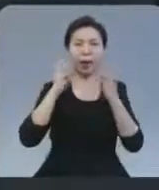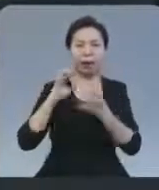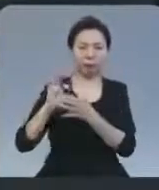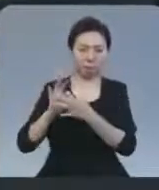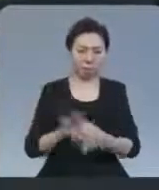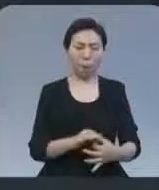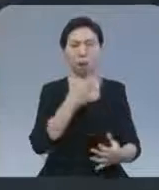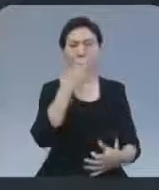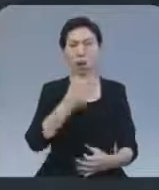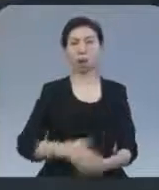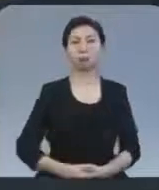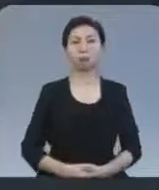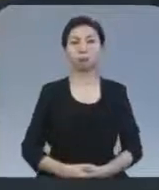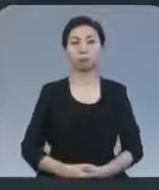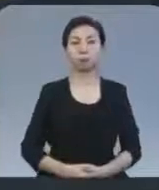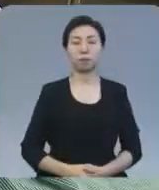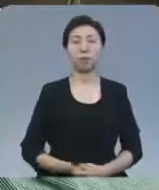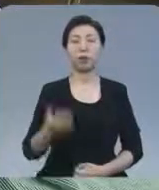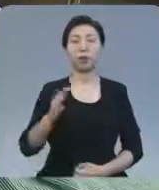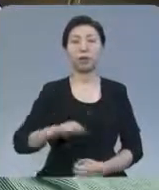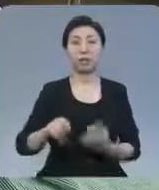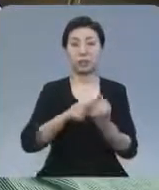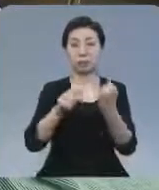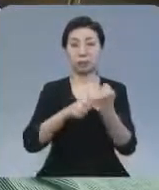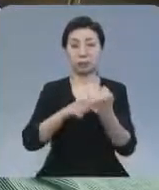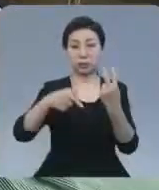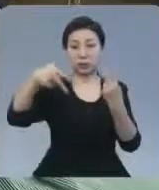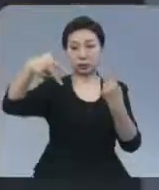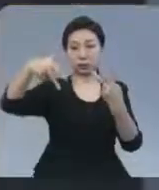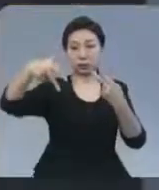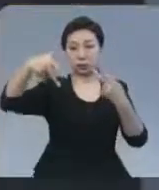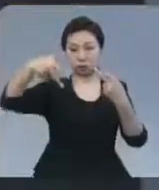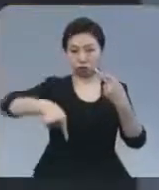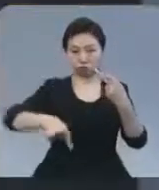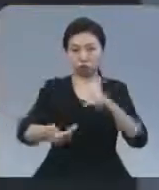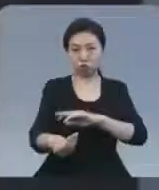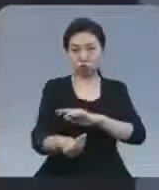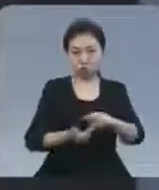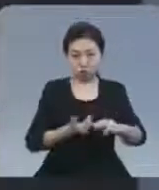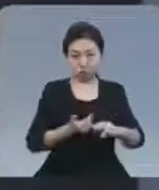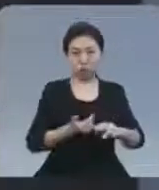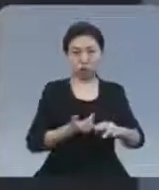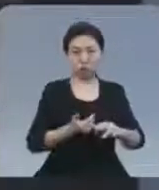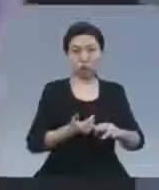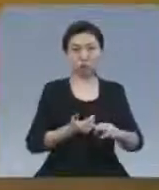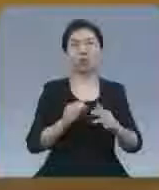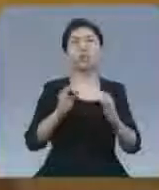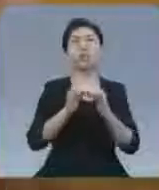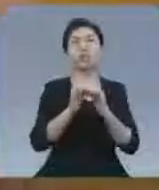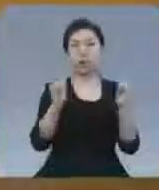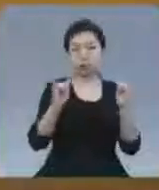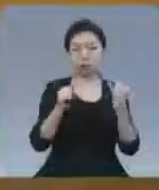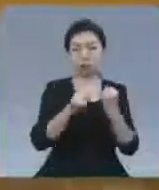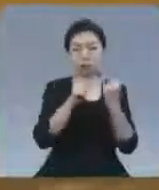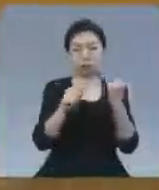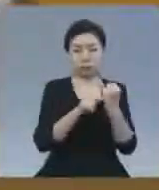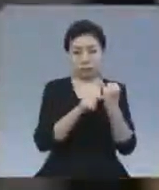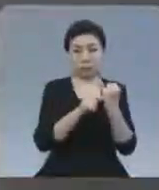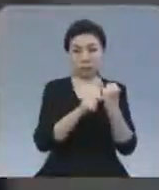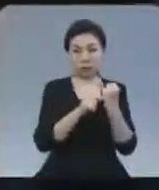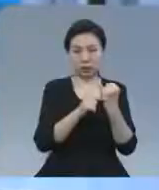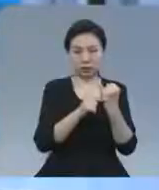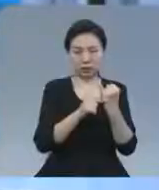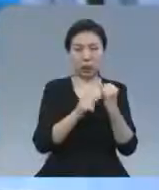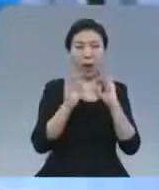sin embargo aunque existe la duda de si el arn mensajero de la vacuna no llegaría a afectar al feto dicha molécula se